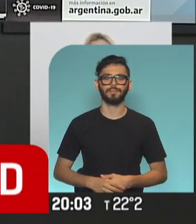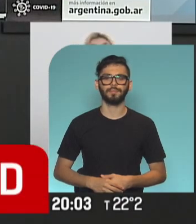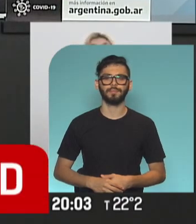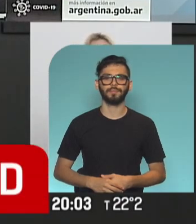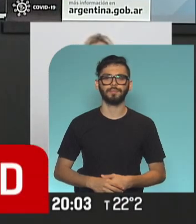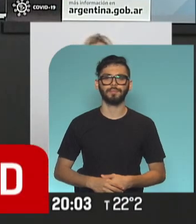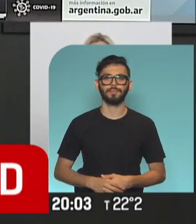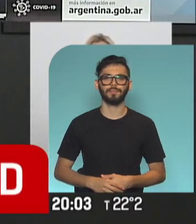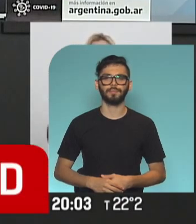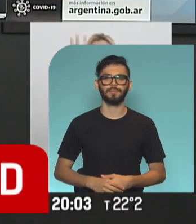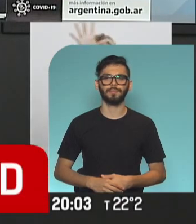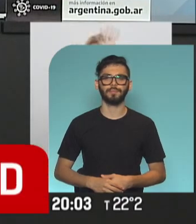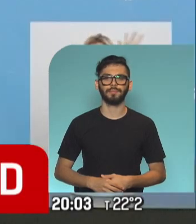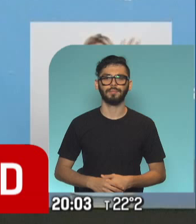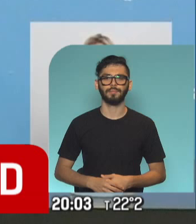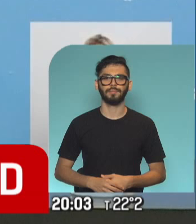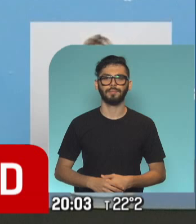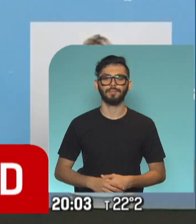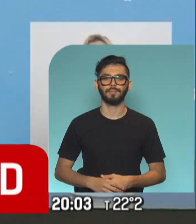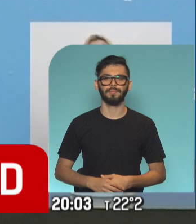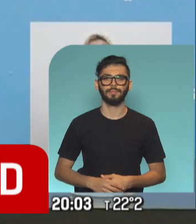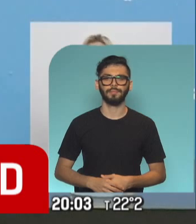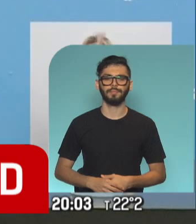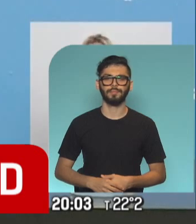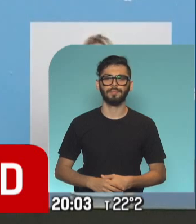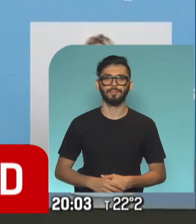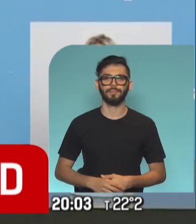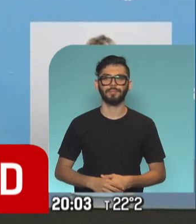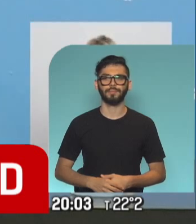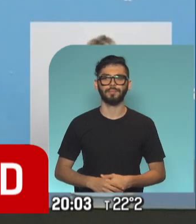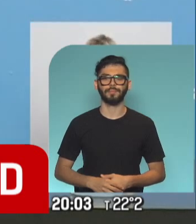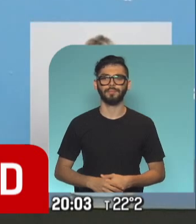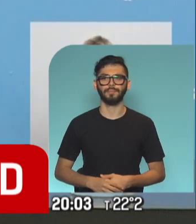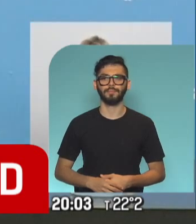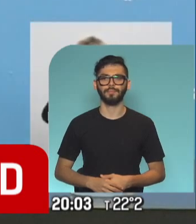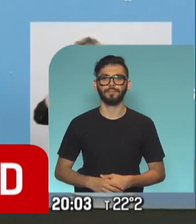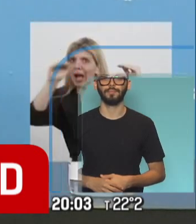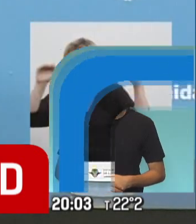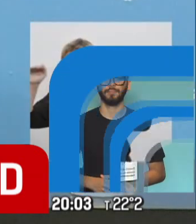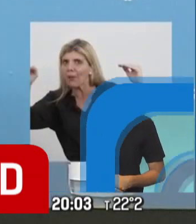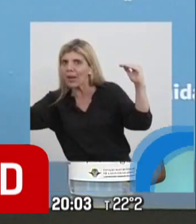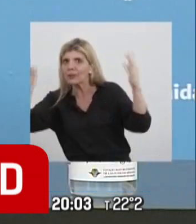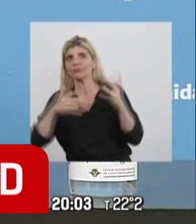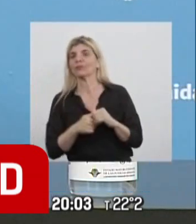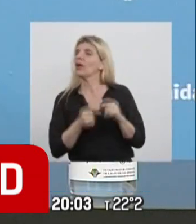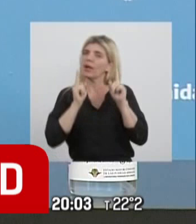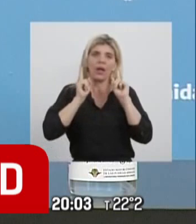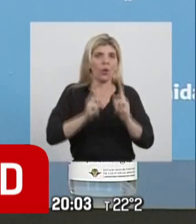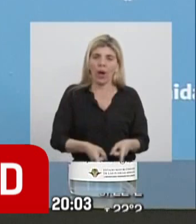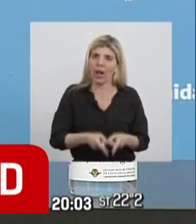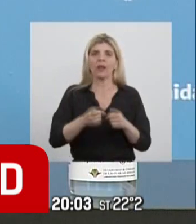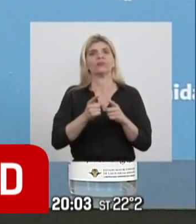provincias donde los contagios siguieron más o menos estables o aumentando, seguimos